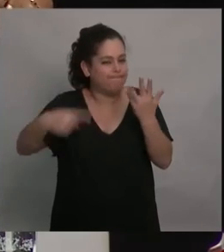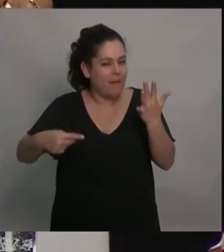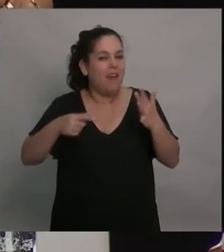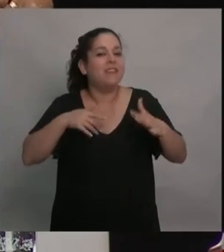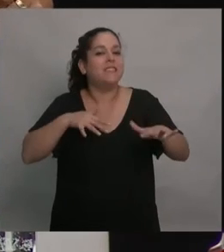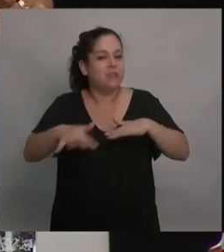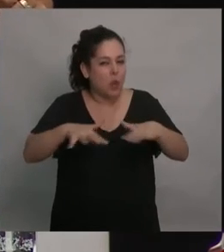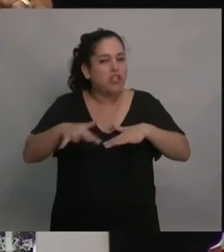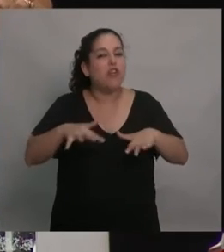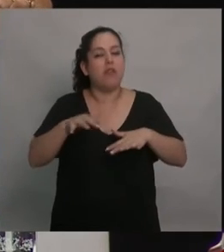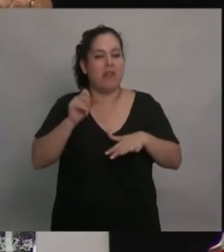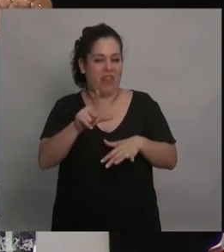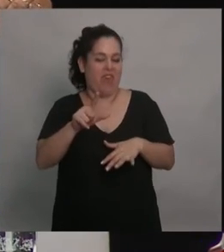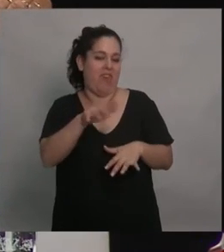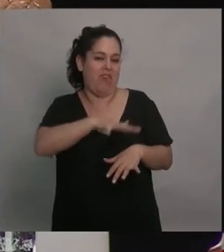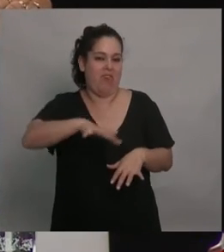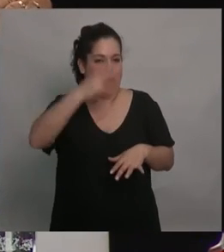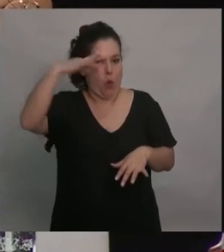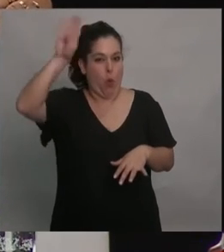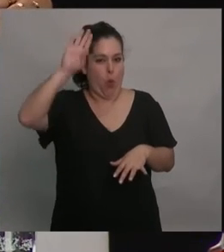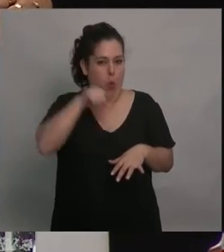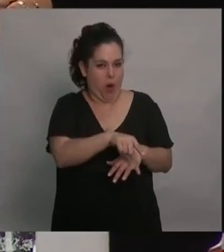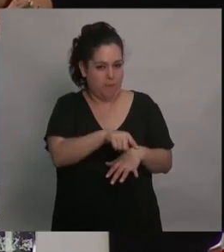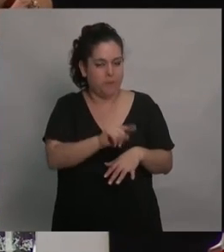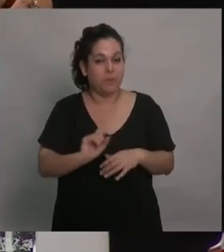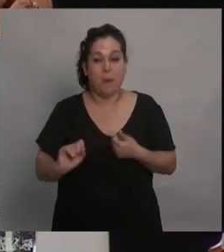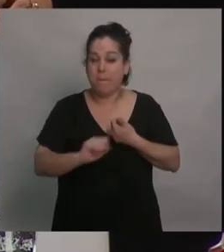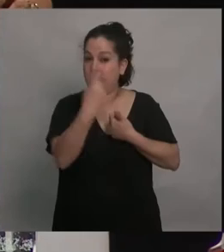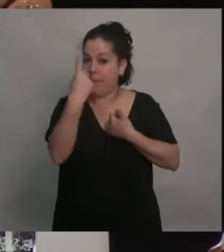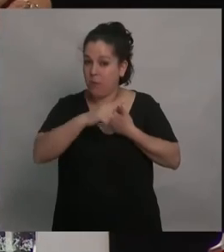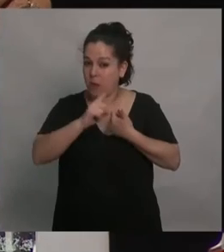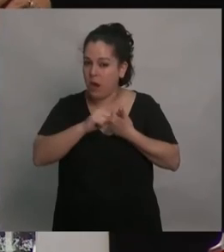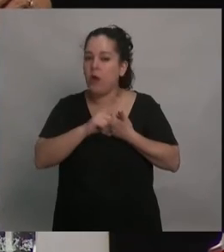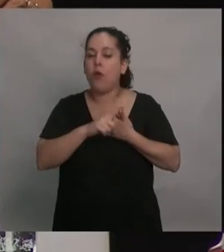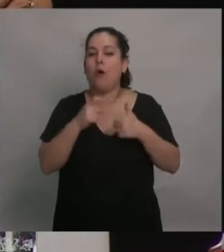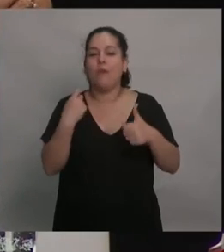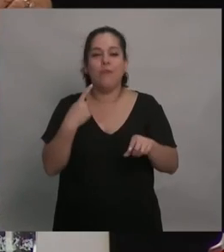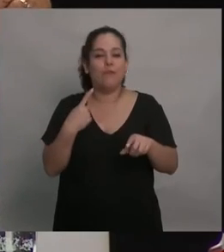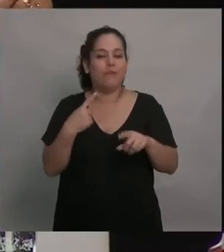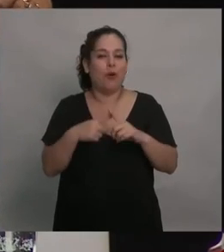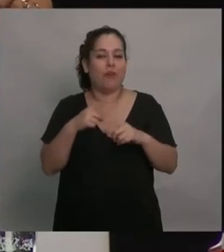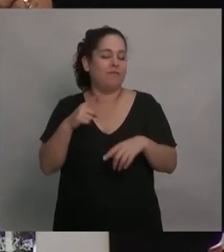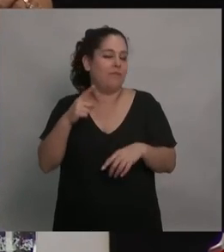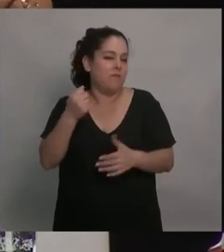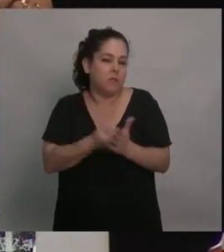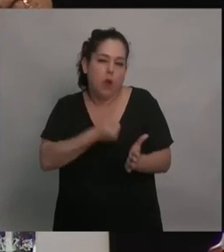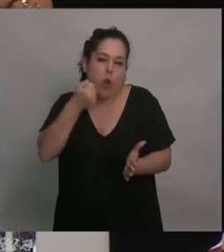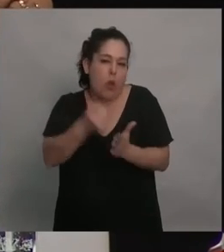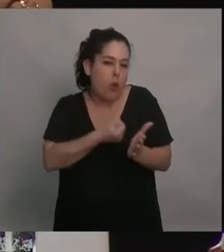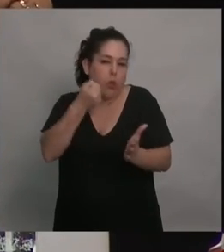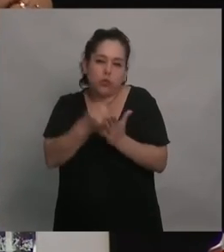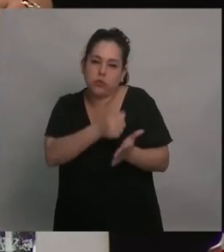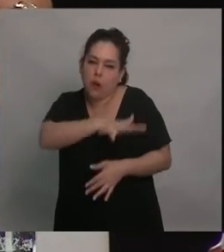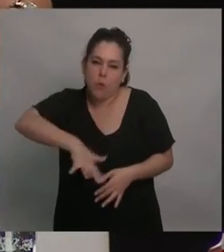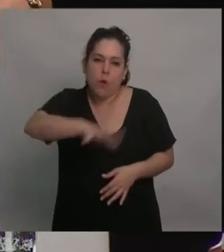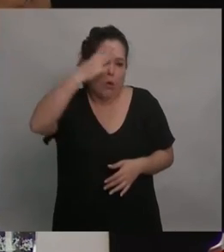dieron en nuestra patria. En primer lugar, por la tradición de lucha del pueblo